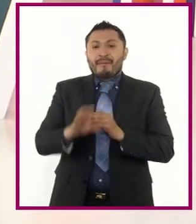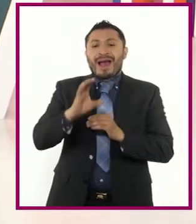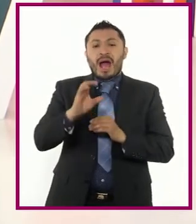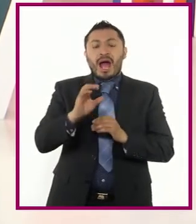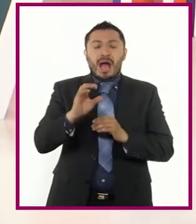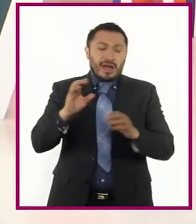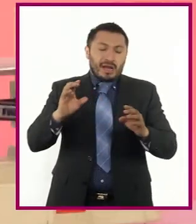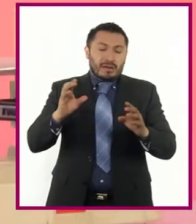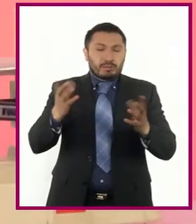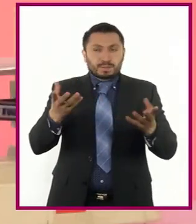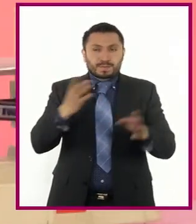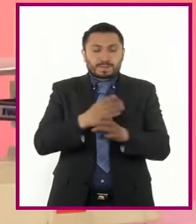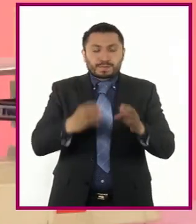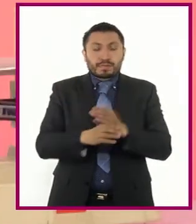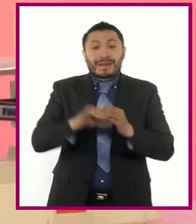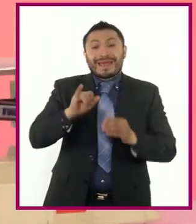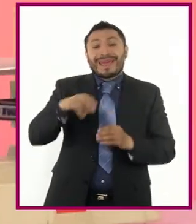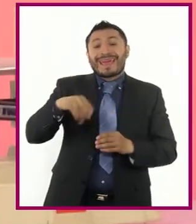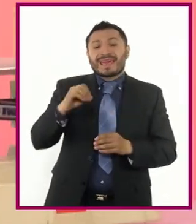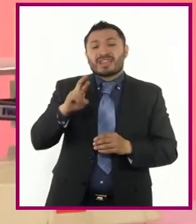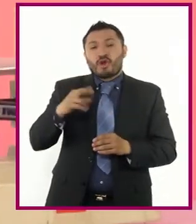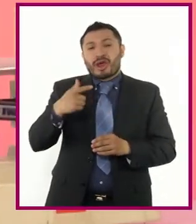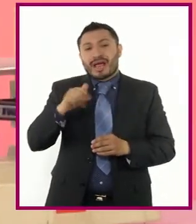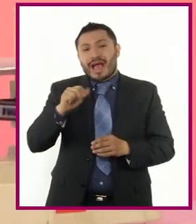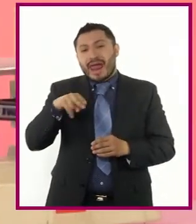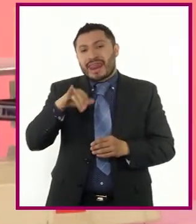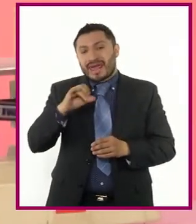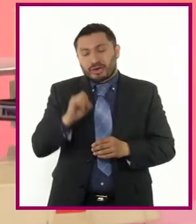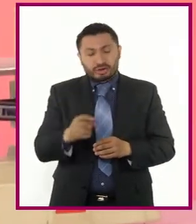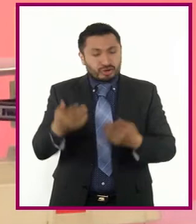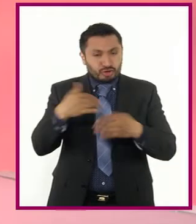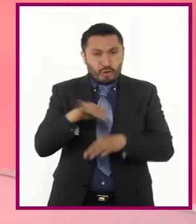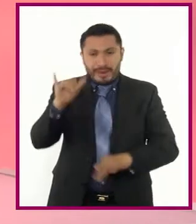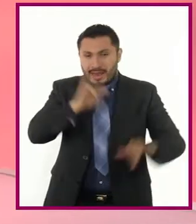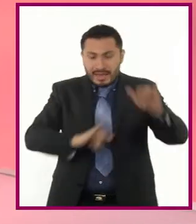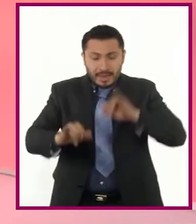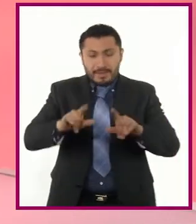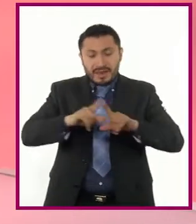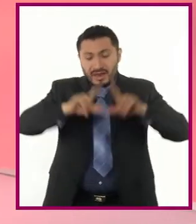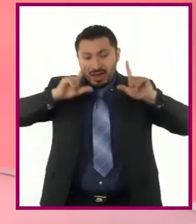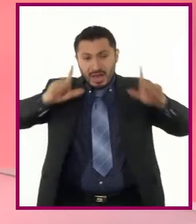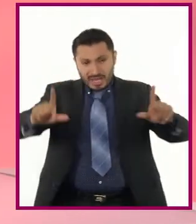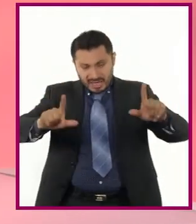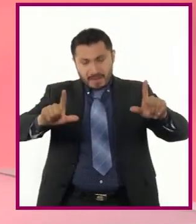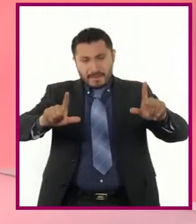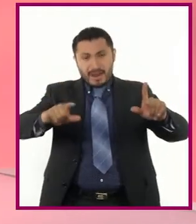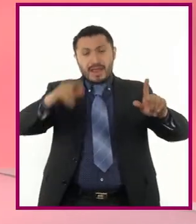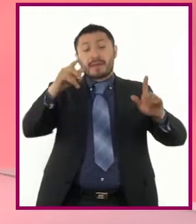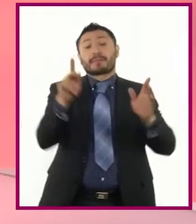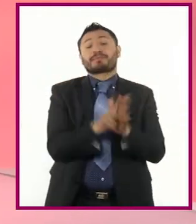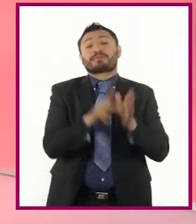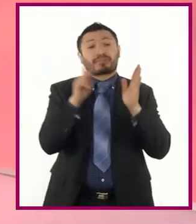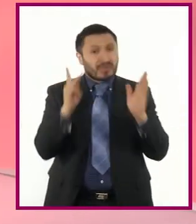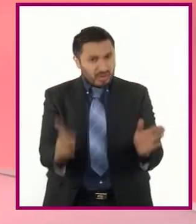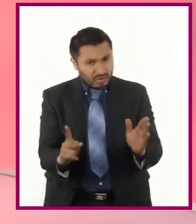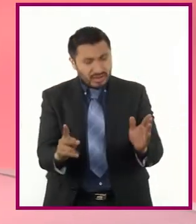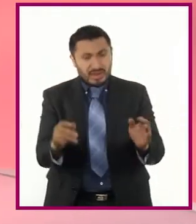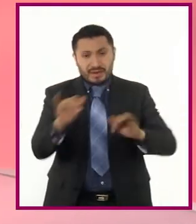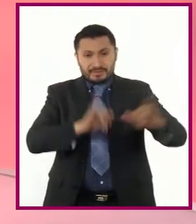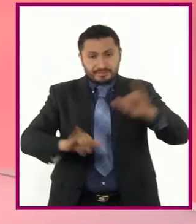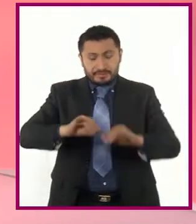tenemos principalmente, ahora sí haciendo referencia a la química, la tabla periódica. Muchos de ellos son elementos que pueden